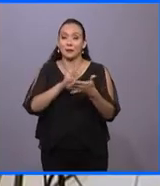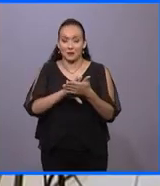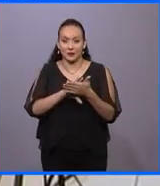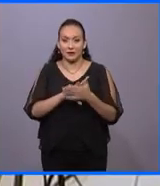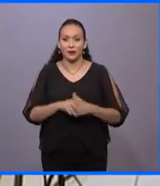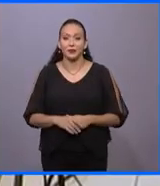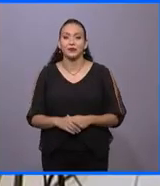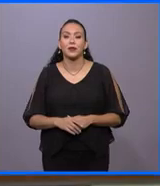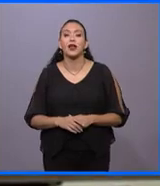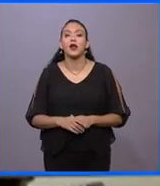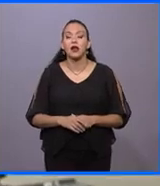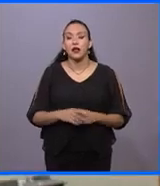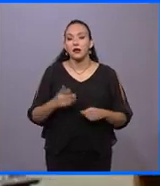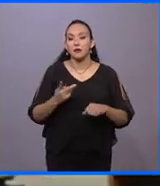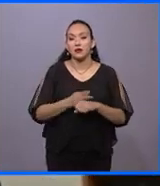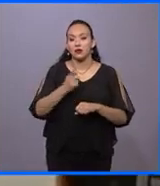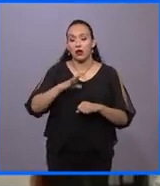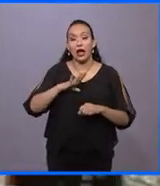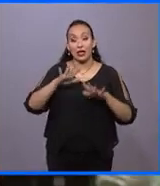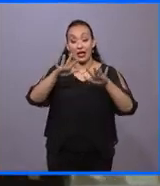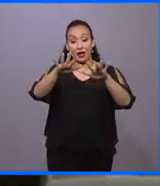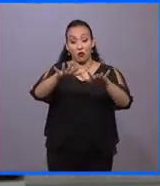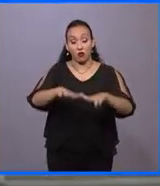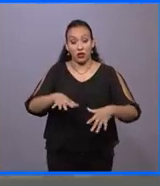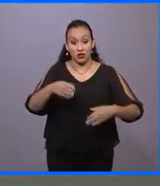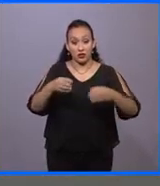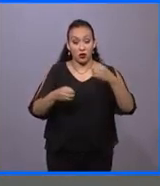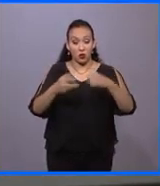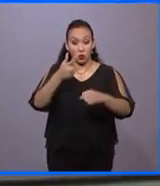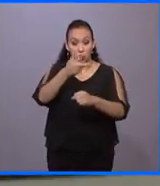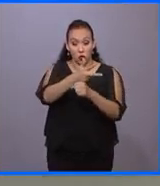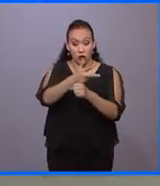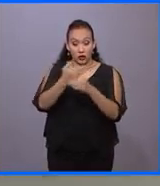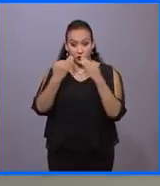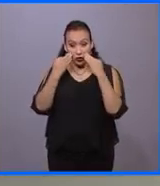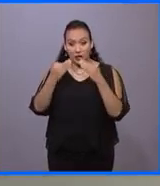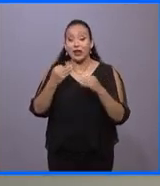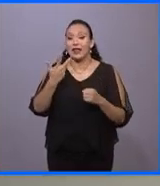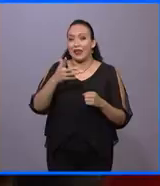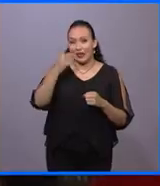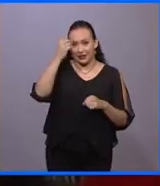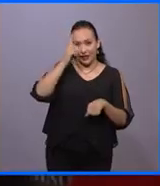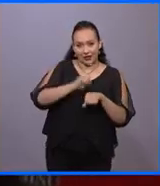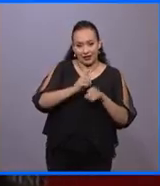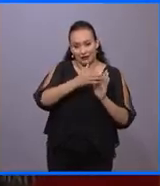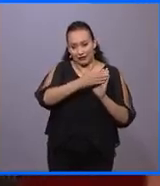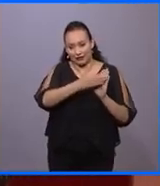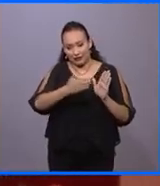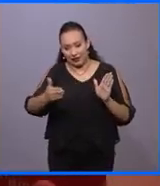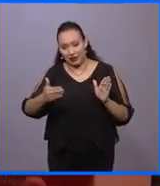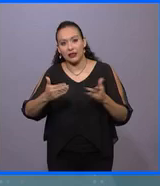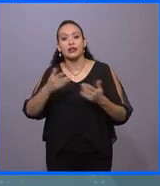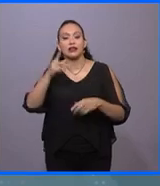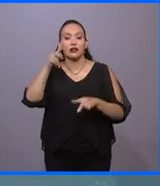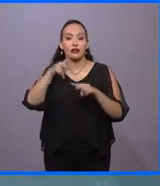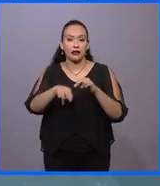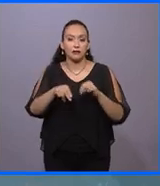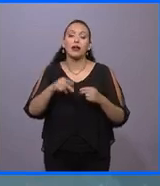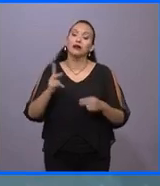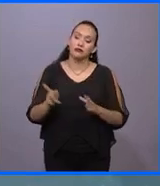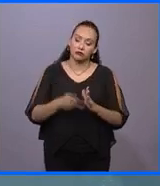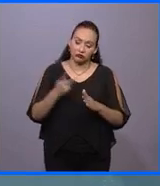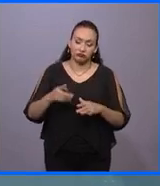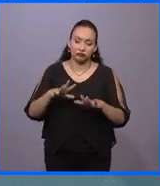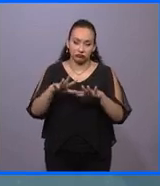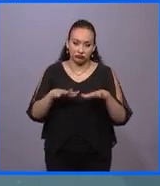regla general, la interrupción de la audiencia de juicio oral por un periodo superior a 10 días hábiles dará lugar a su reposición. También